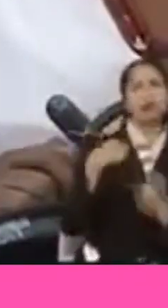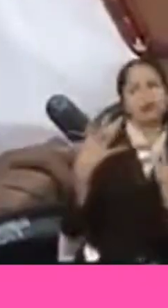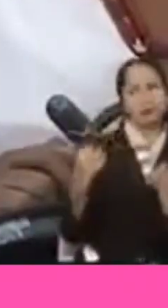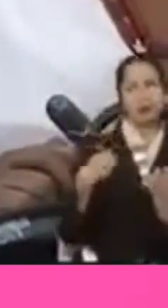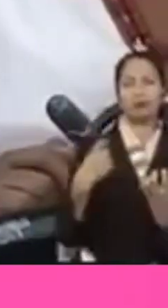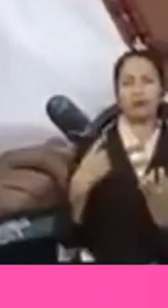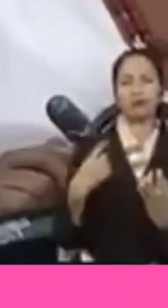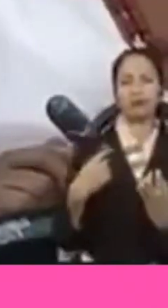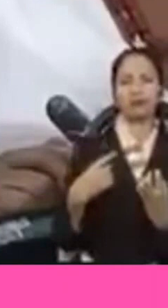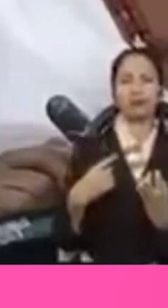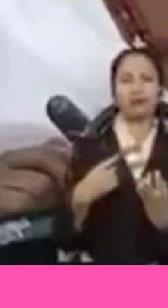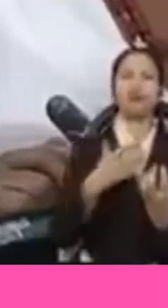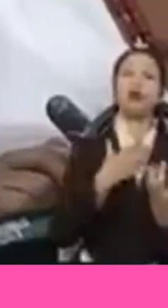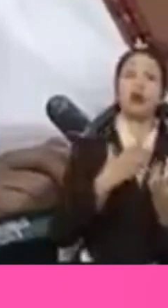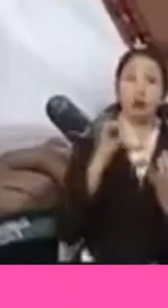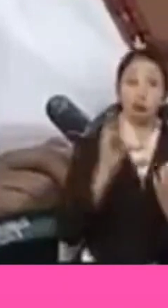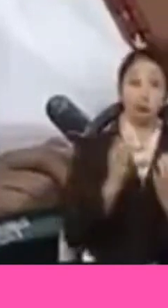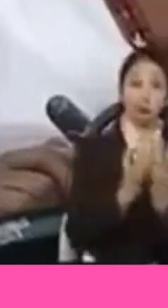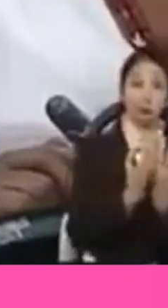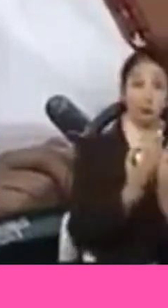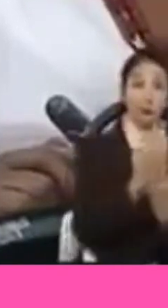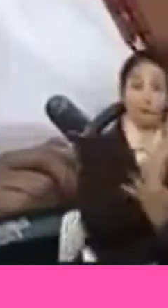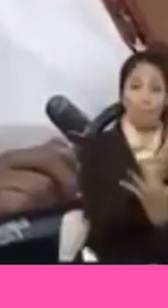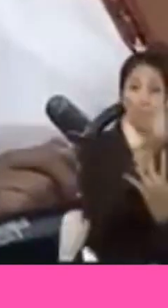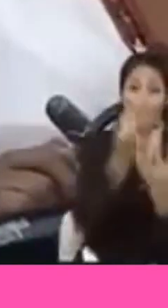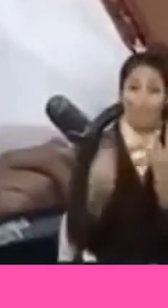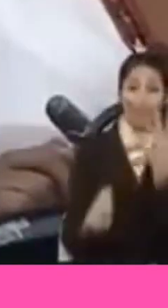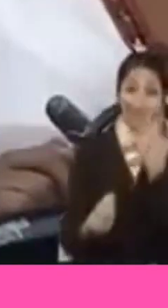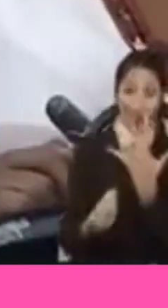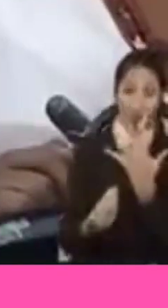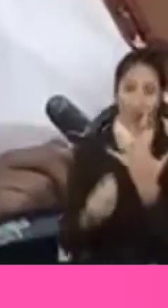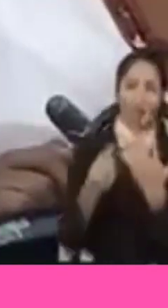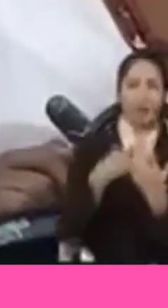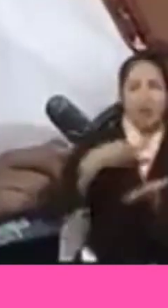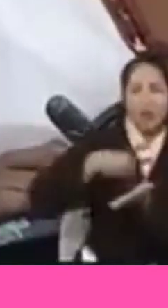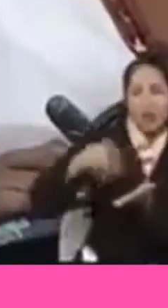una coalición de 5 partidos, gastamos 15.800